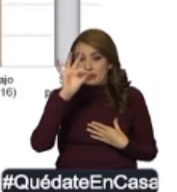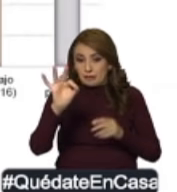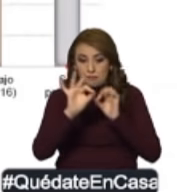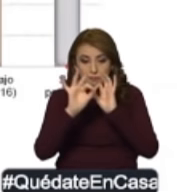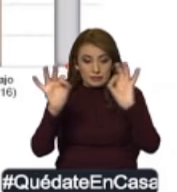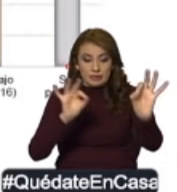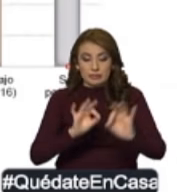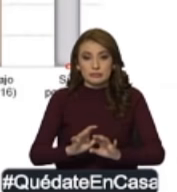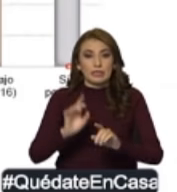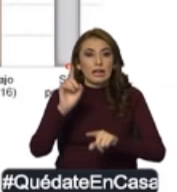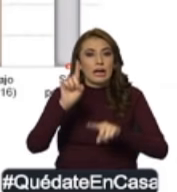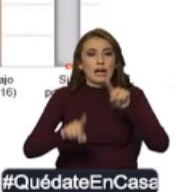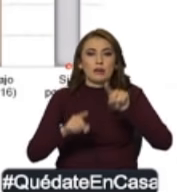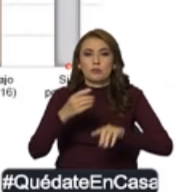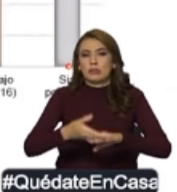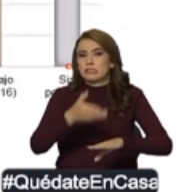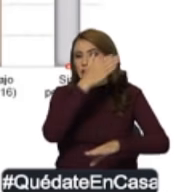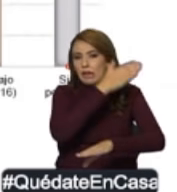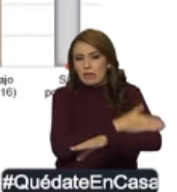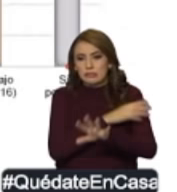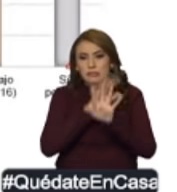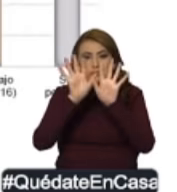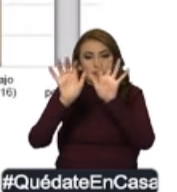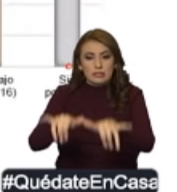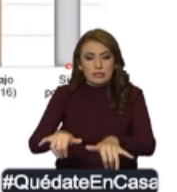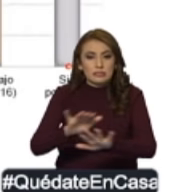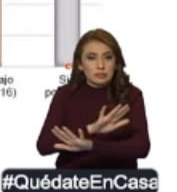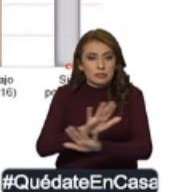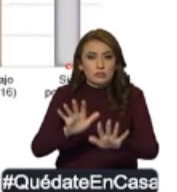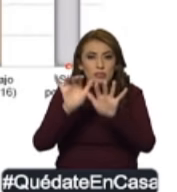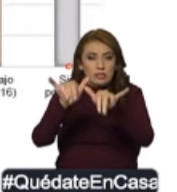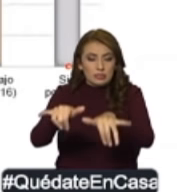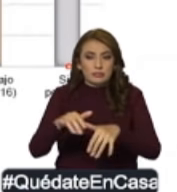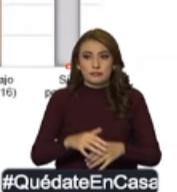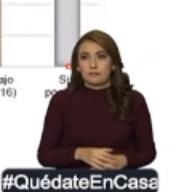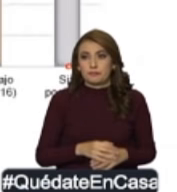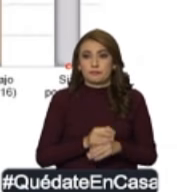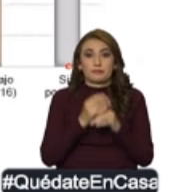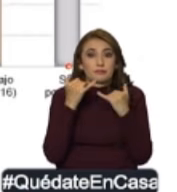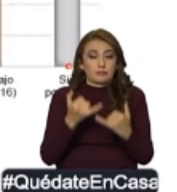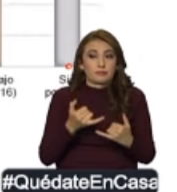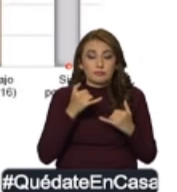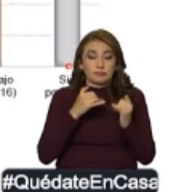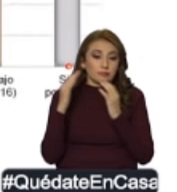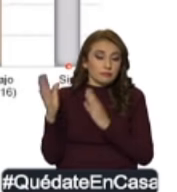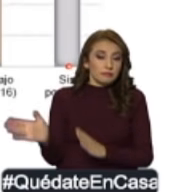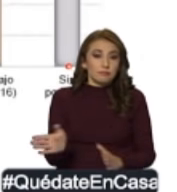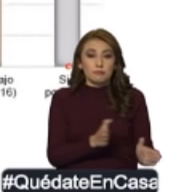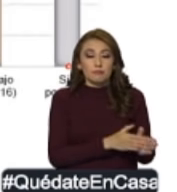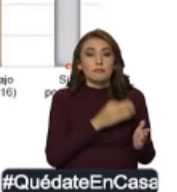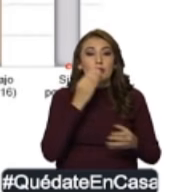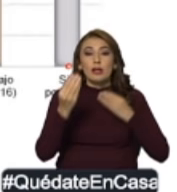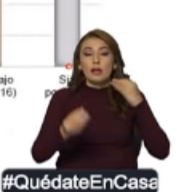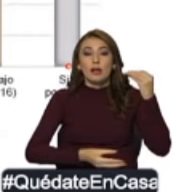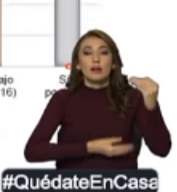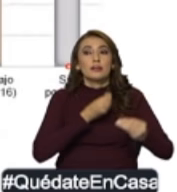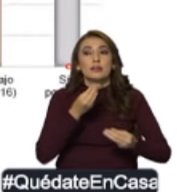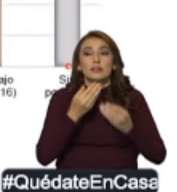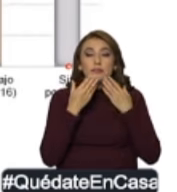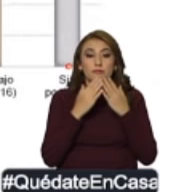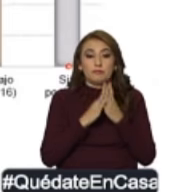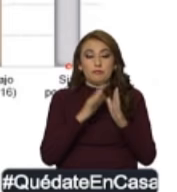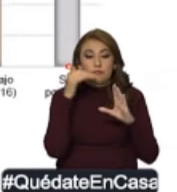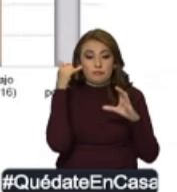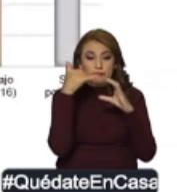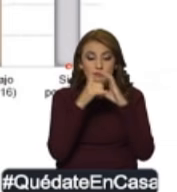están convergiendo de forma significativa. Estas están constituidas en este momento por la provincia de Santa